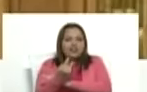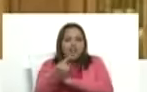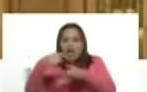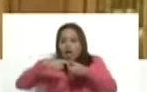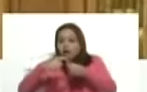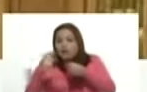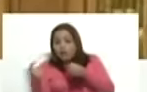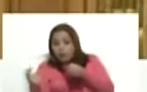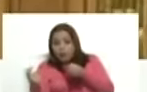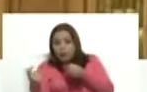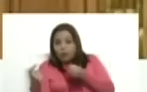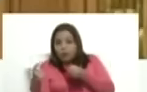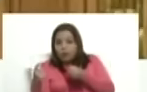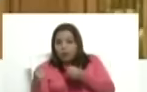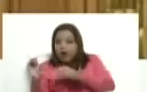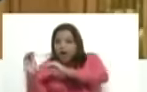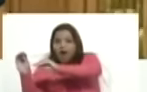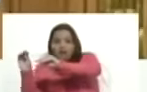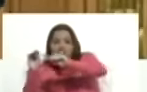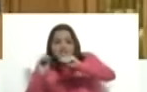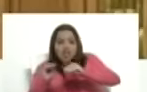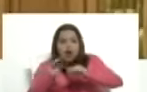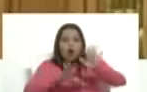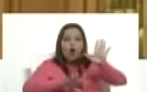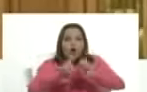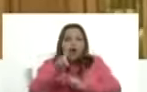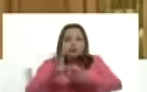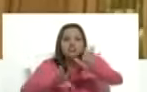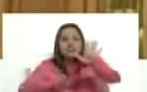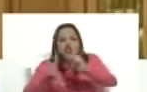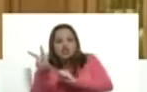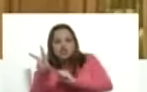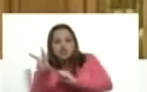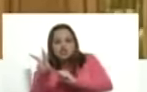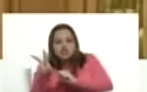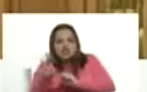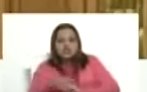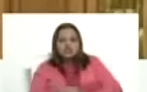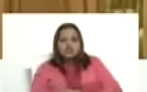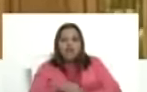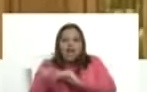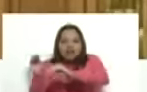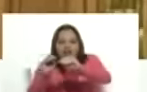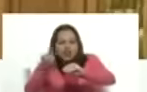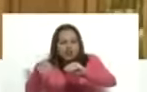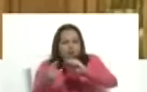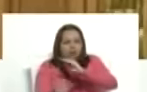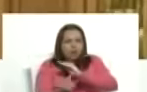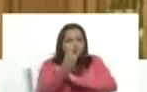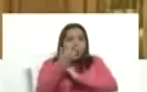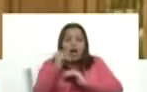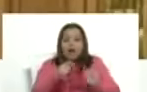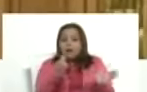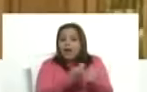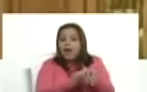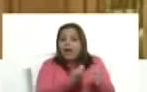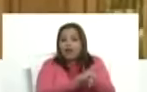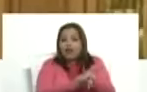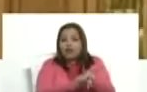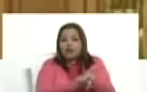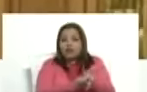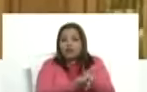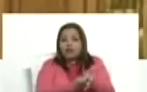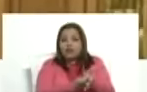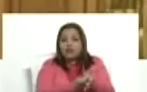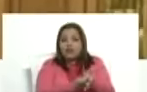afuera, avisándole el 11 y 12, los traidores, que después traicionaron, que eran agentes,